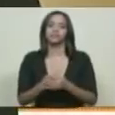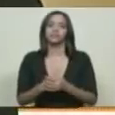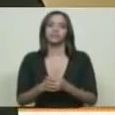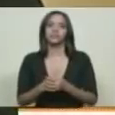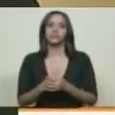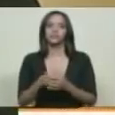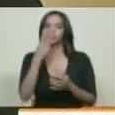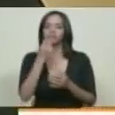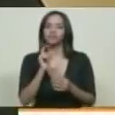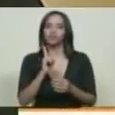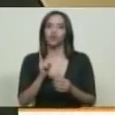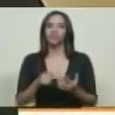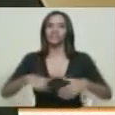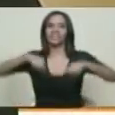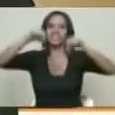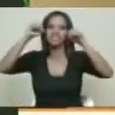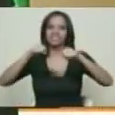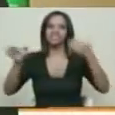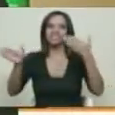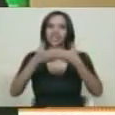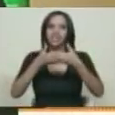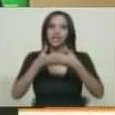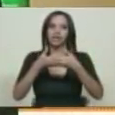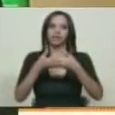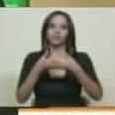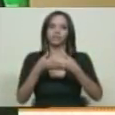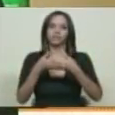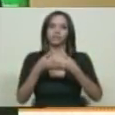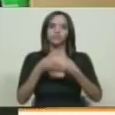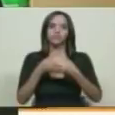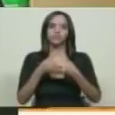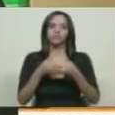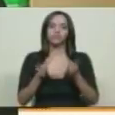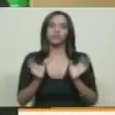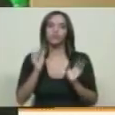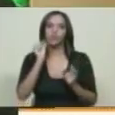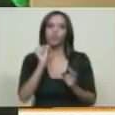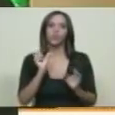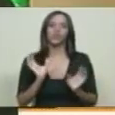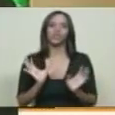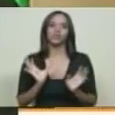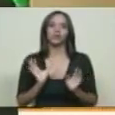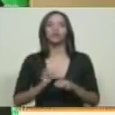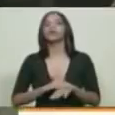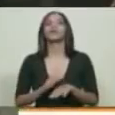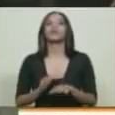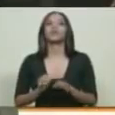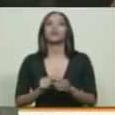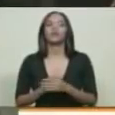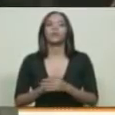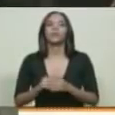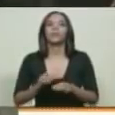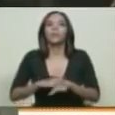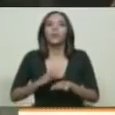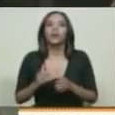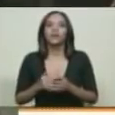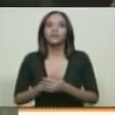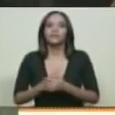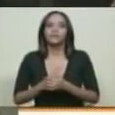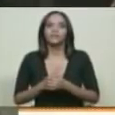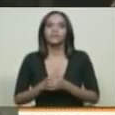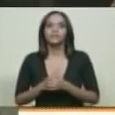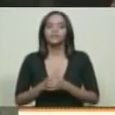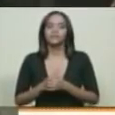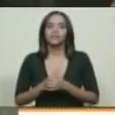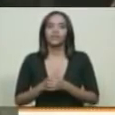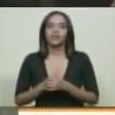eso hay que cerrarlo. Un poquito de Stalin. Porque además no pasa un poquito de Stalin, un muchito. Porque, un poquito bastante. ¿Qué pasa si cerramos a Stalin? O sea,